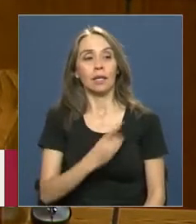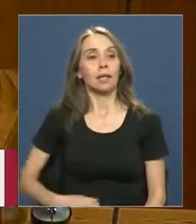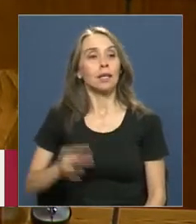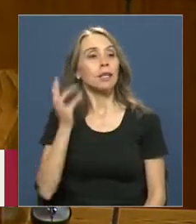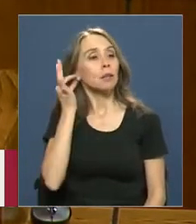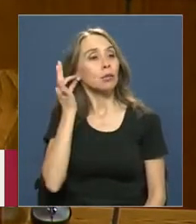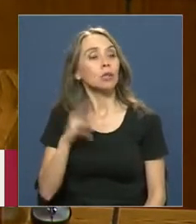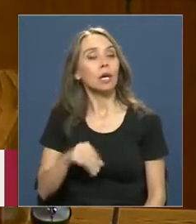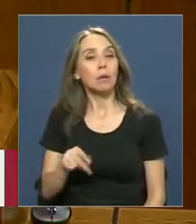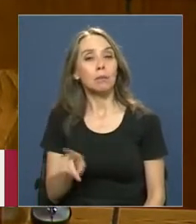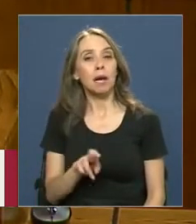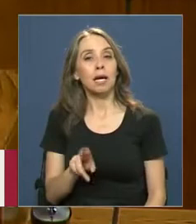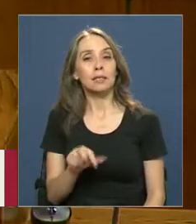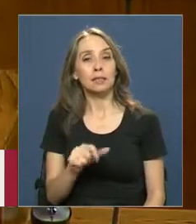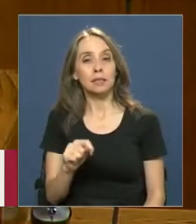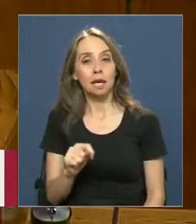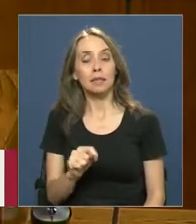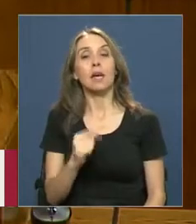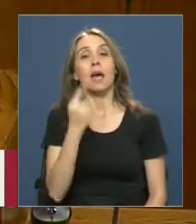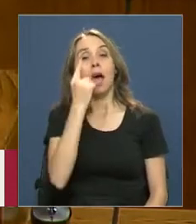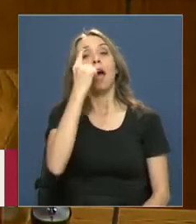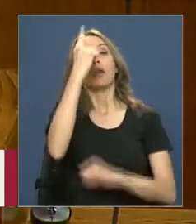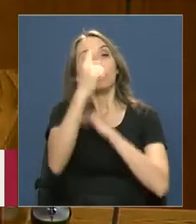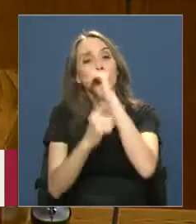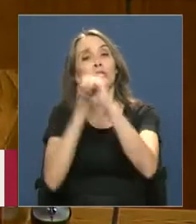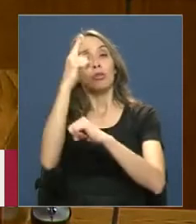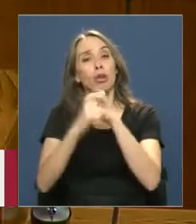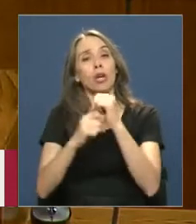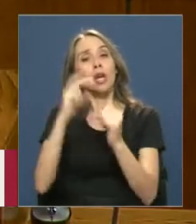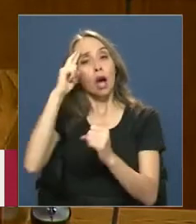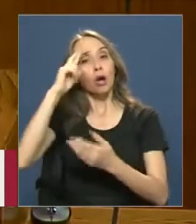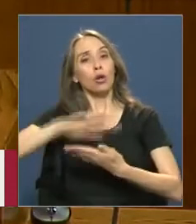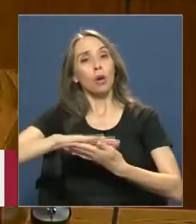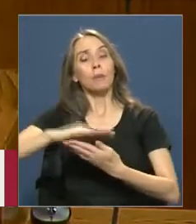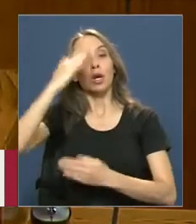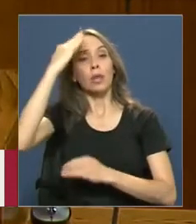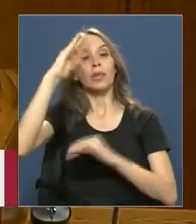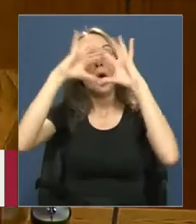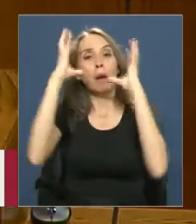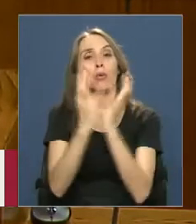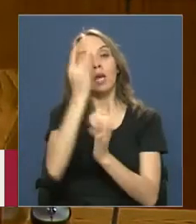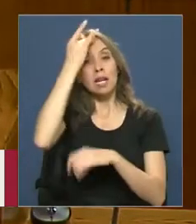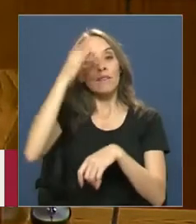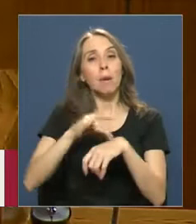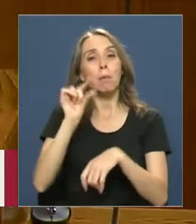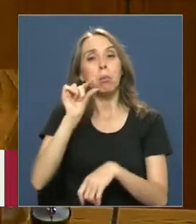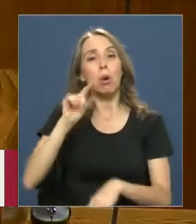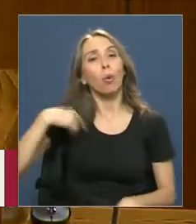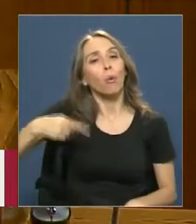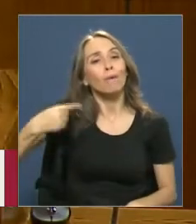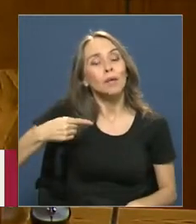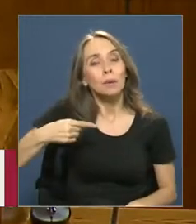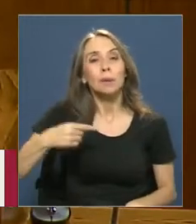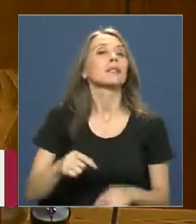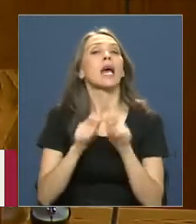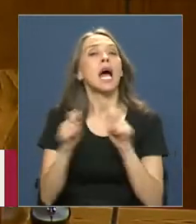Carolina Marzán. Cada año se conmemora el Día Mundial de las Enfermedades Poco Frecuentes a través de una campaña